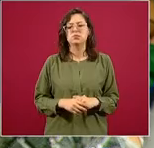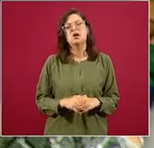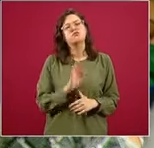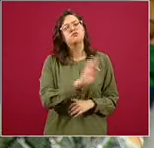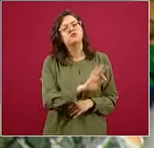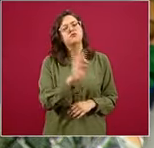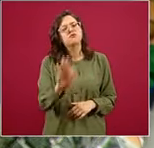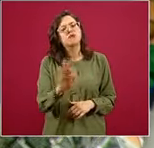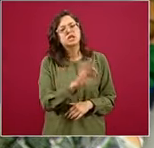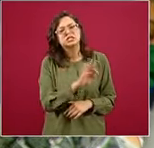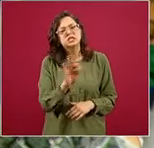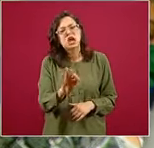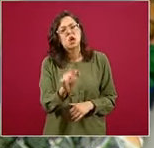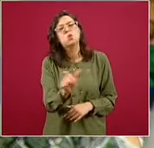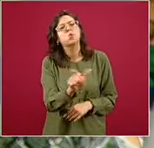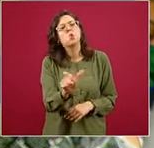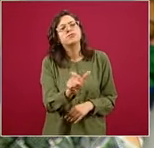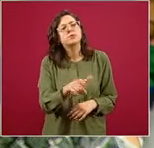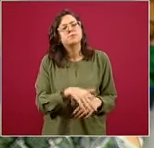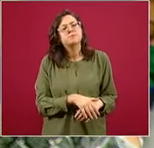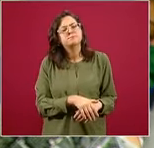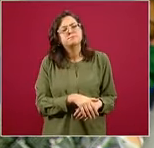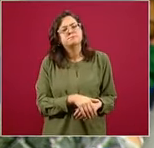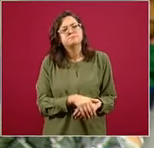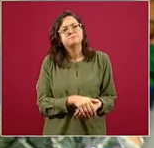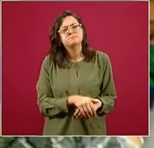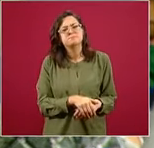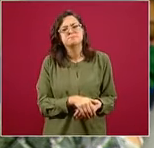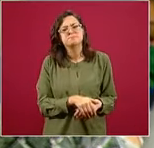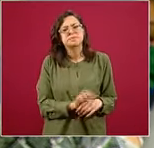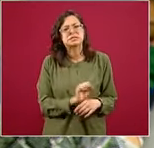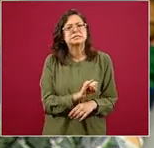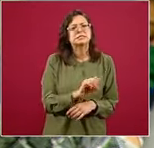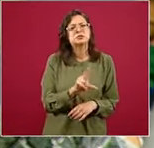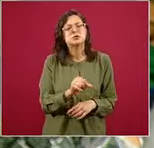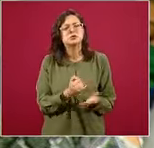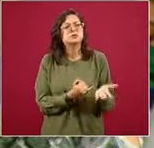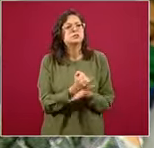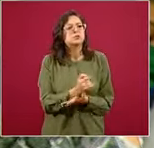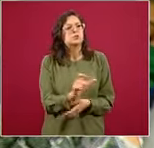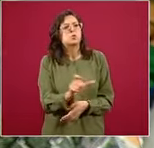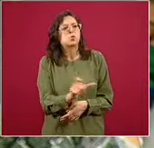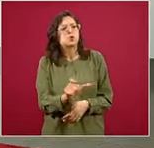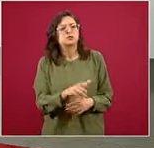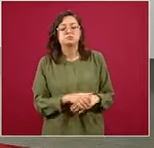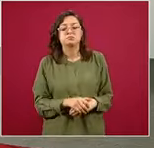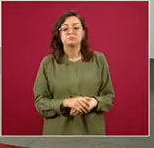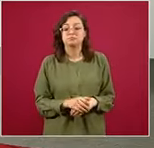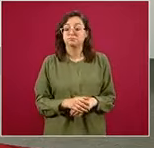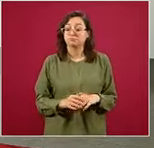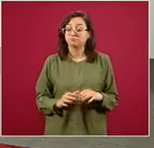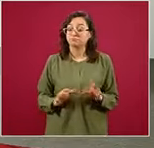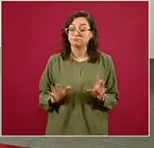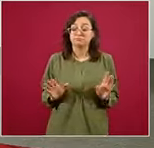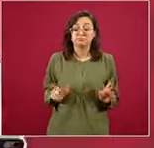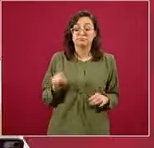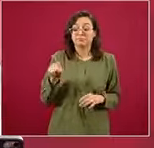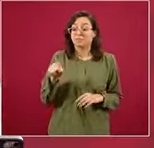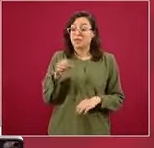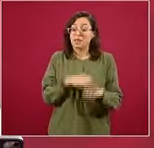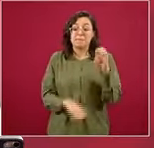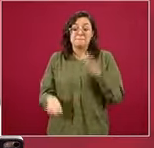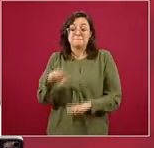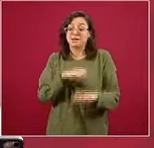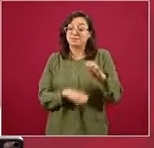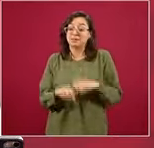para definir, digamos, pues esta decisión de si se realiza o no, si quitan el hospital? Como privado, la empresa o el grupo